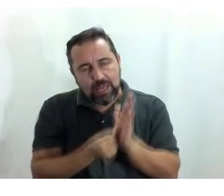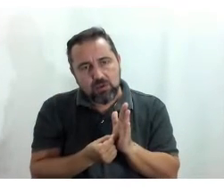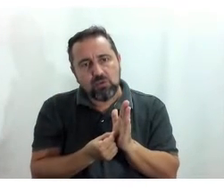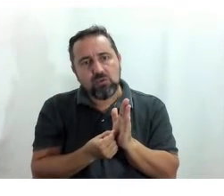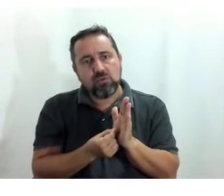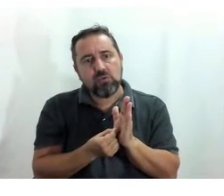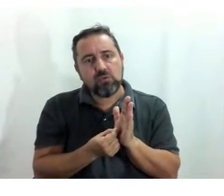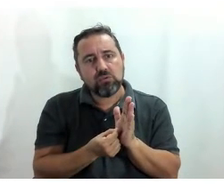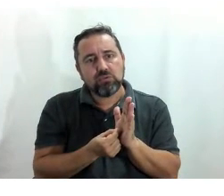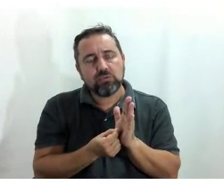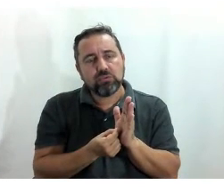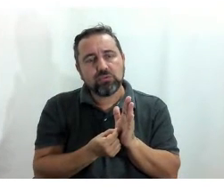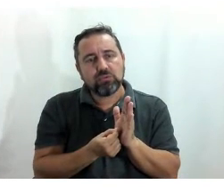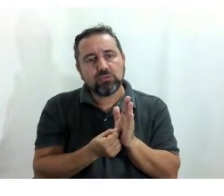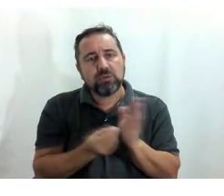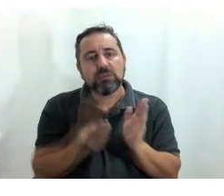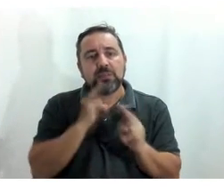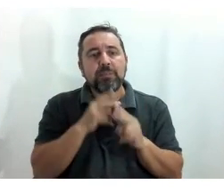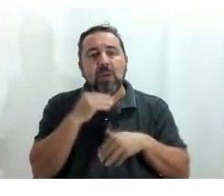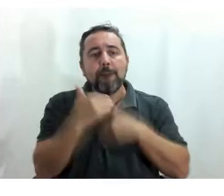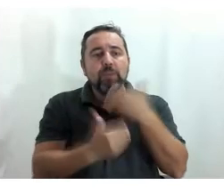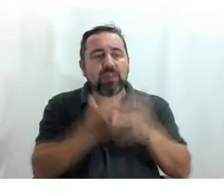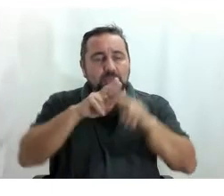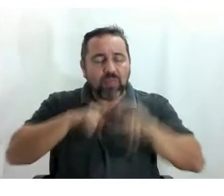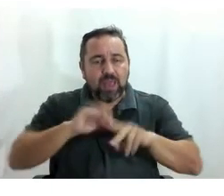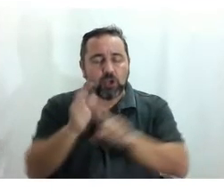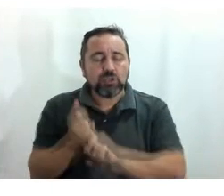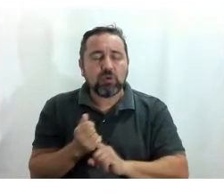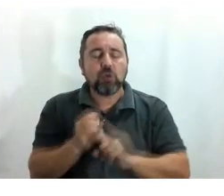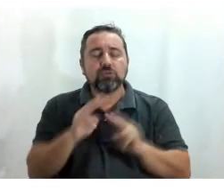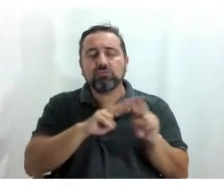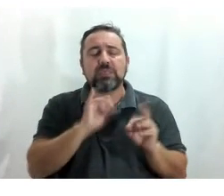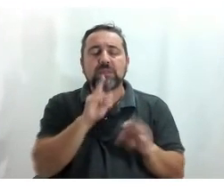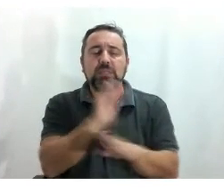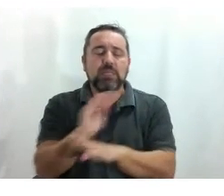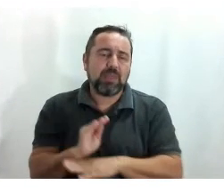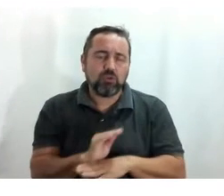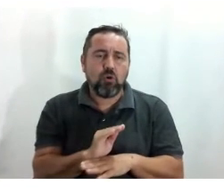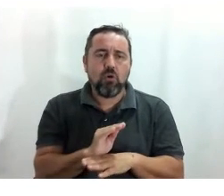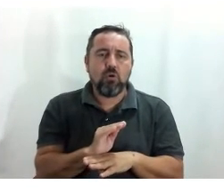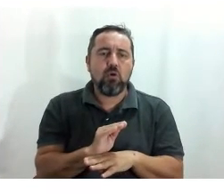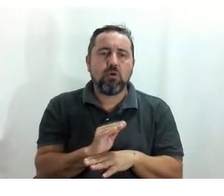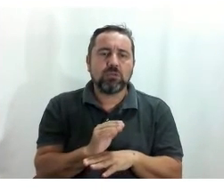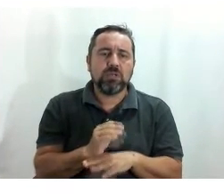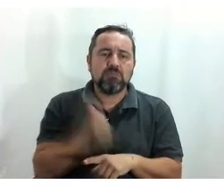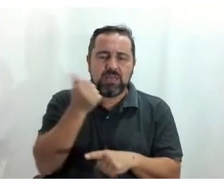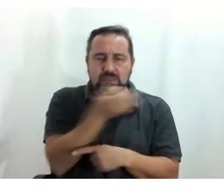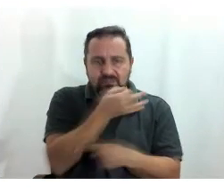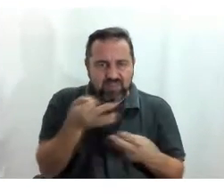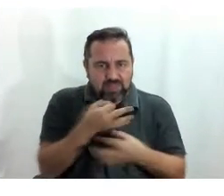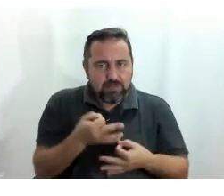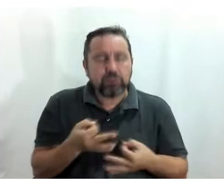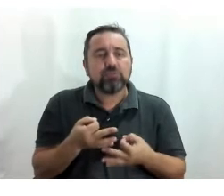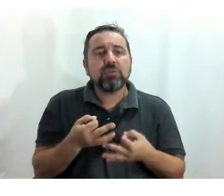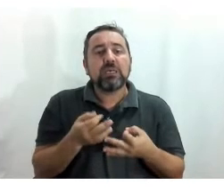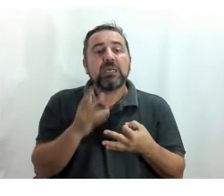para aplicar procedimientos diagnósticos y tratamientos más efectivos y